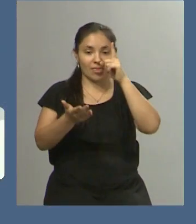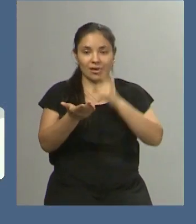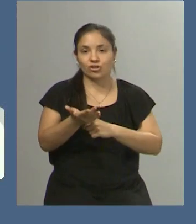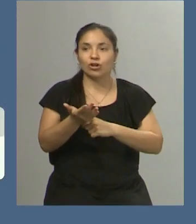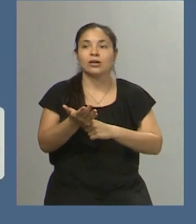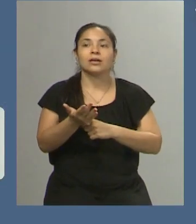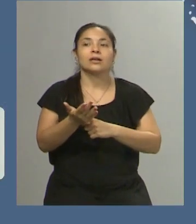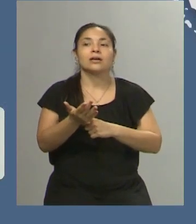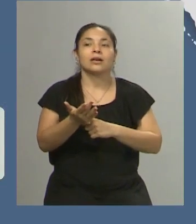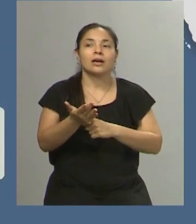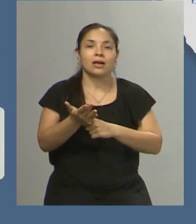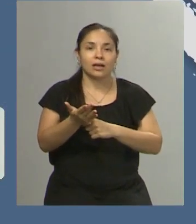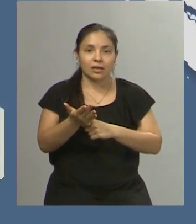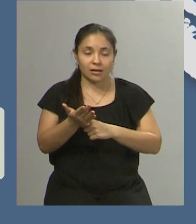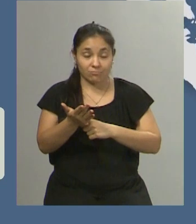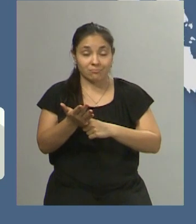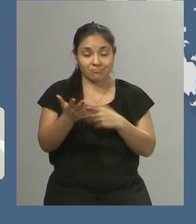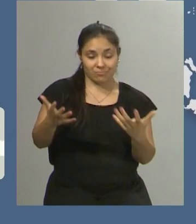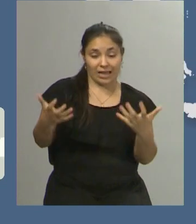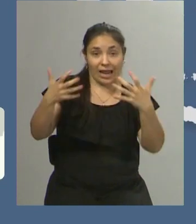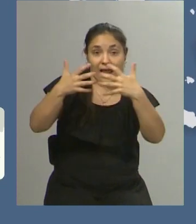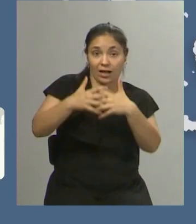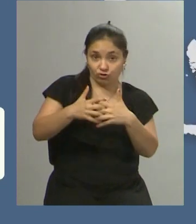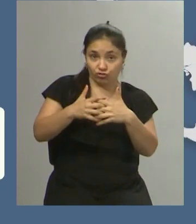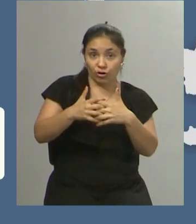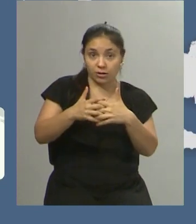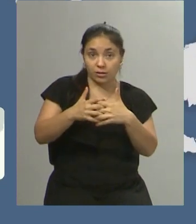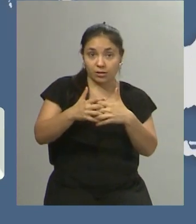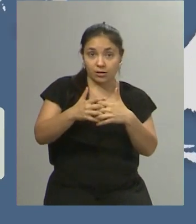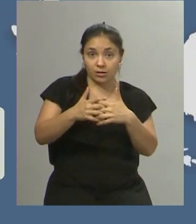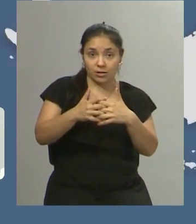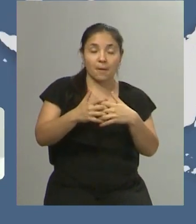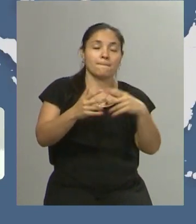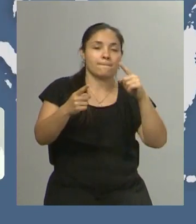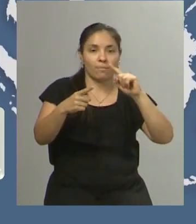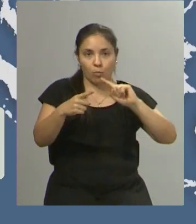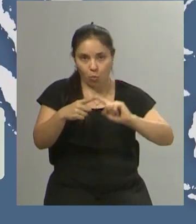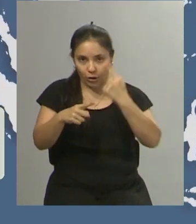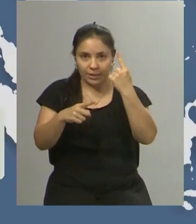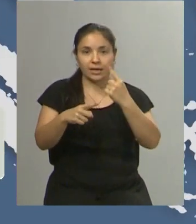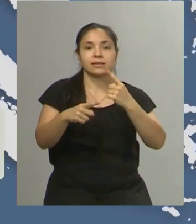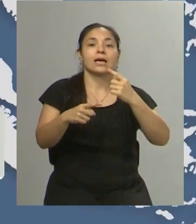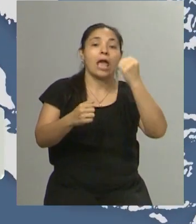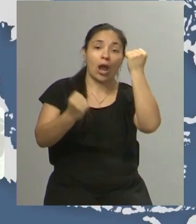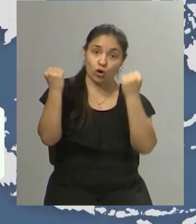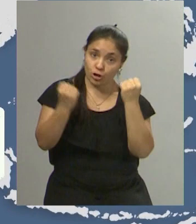tienen que reflejar a la vez las variables políticas,